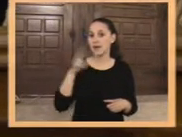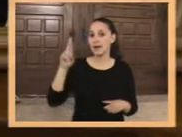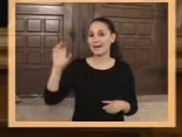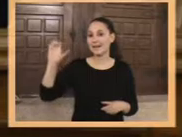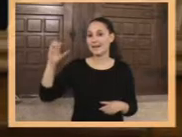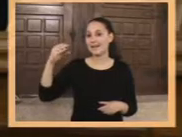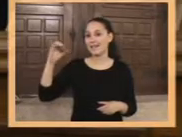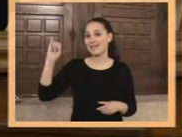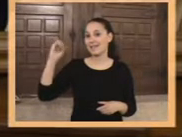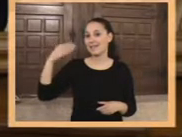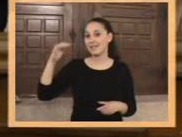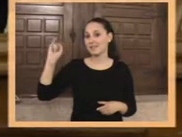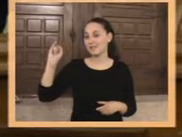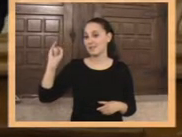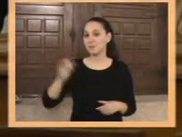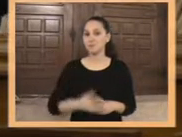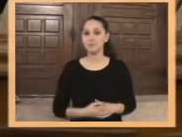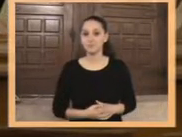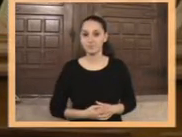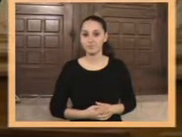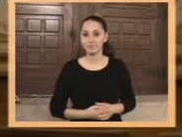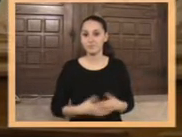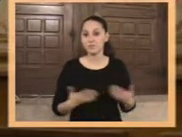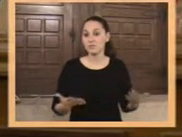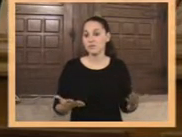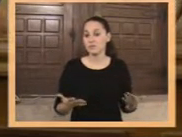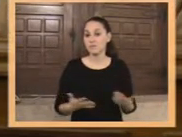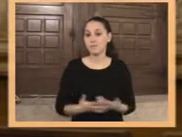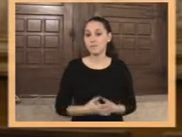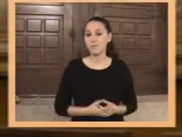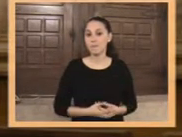viene precisamente a apuntalar mis tesis,